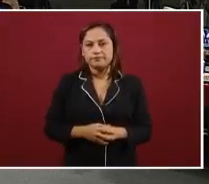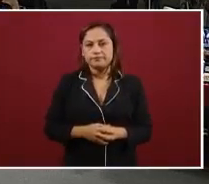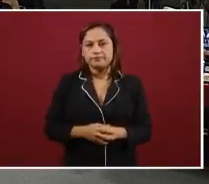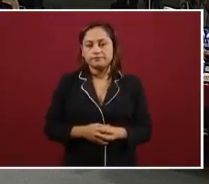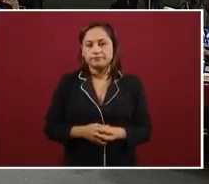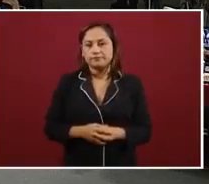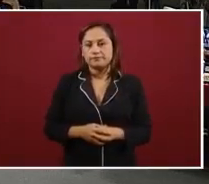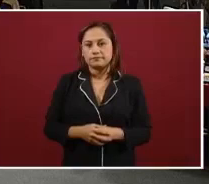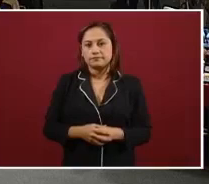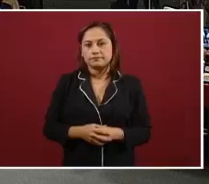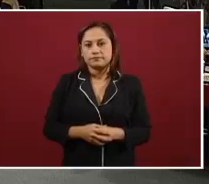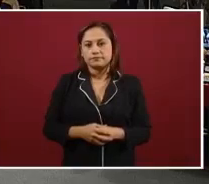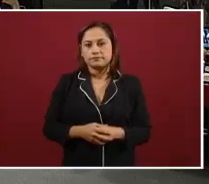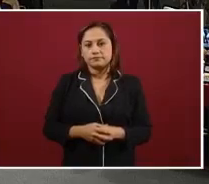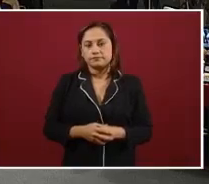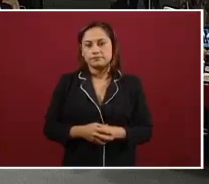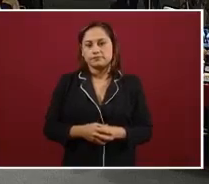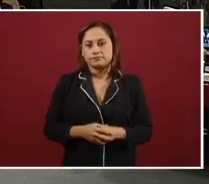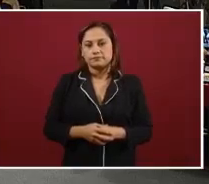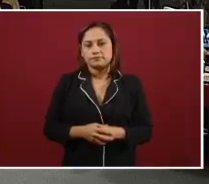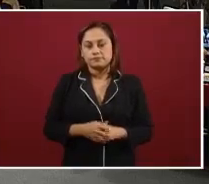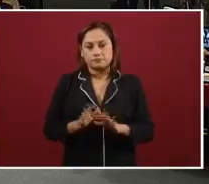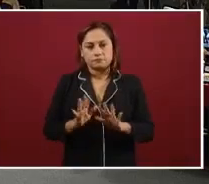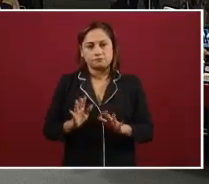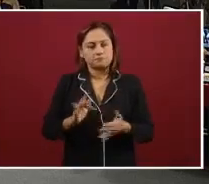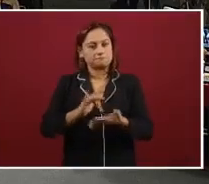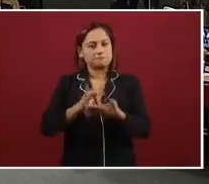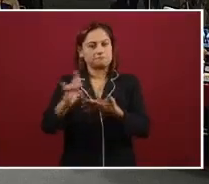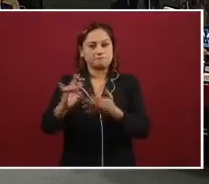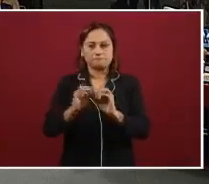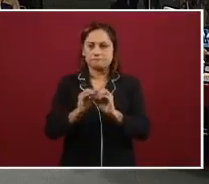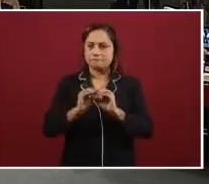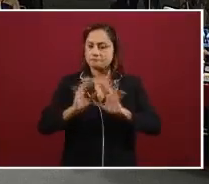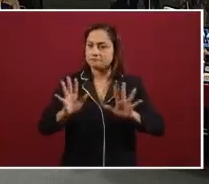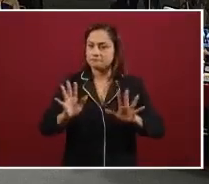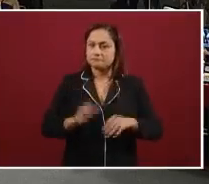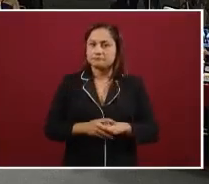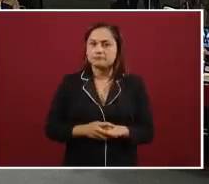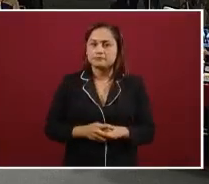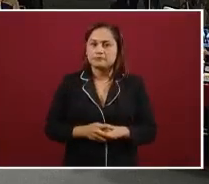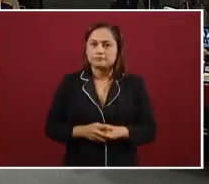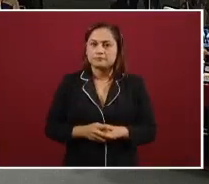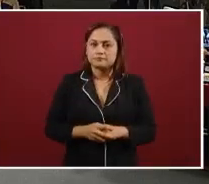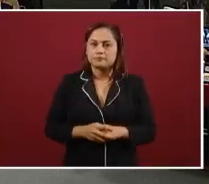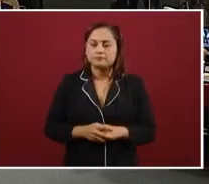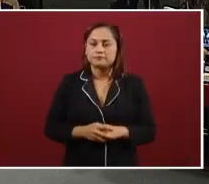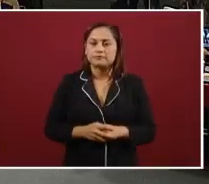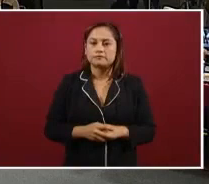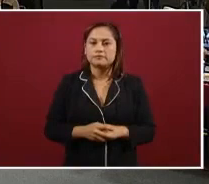Pues quedó muy claro, almirante, porque si no, ellos